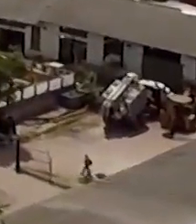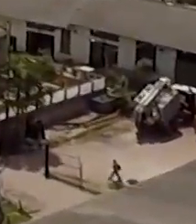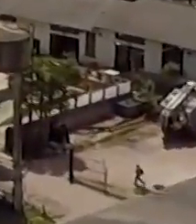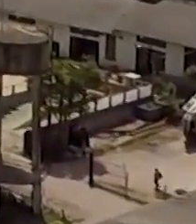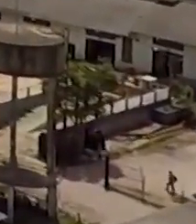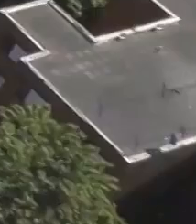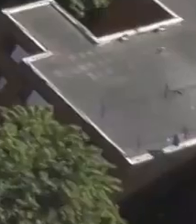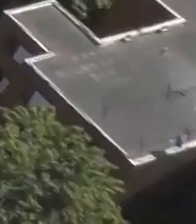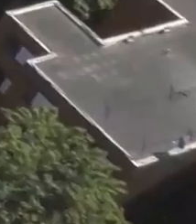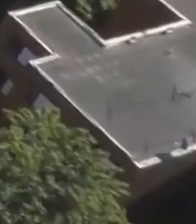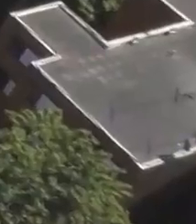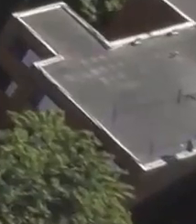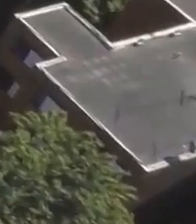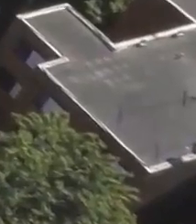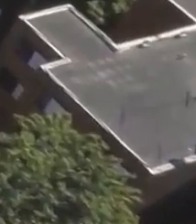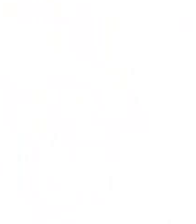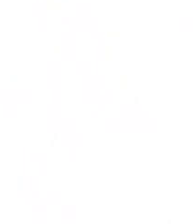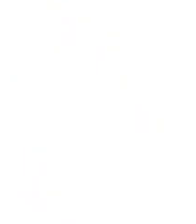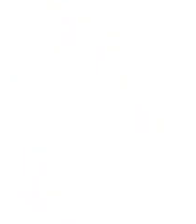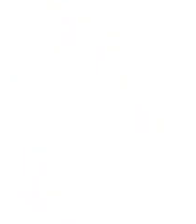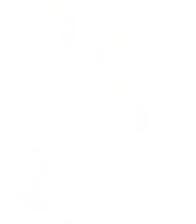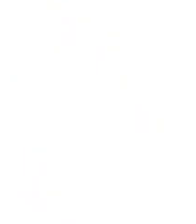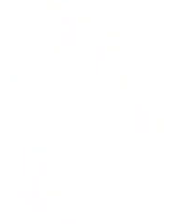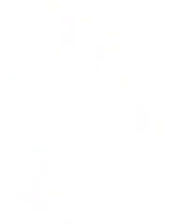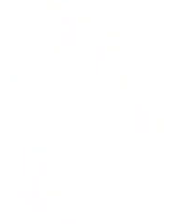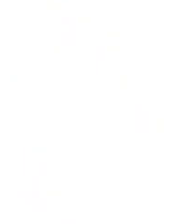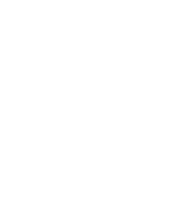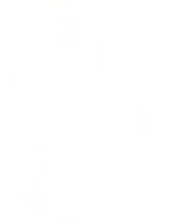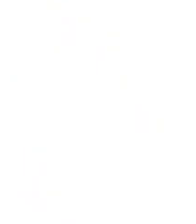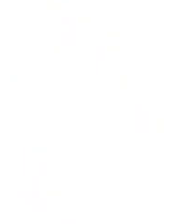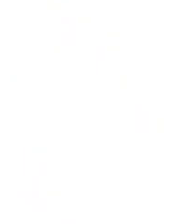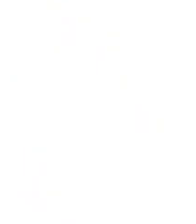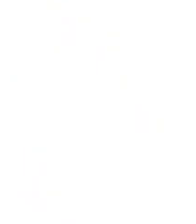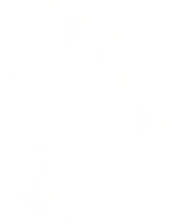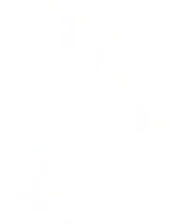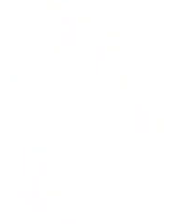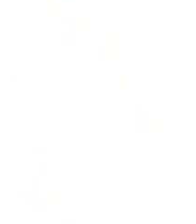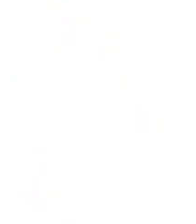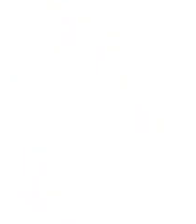elaboradas por la Federación. Sábado 14, 9:30 horas. Complejo Habitacional, Boulevard Artigas.